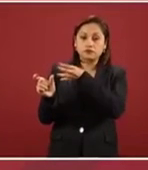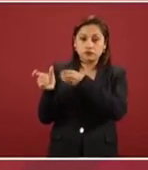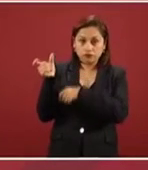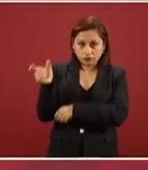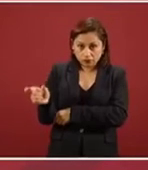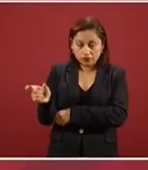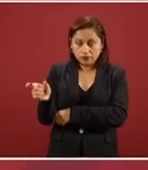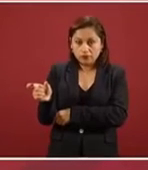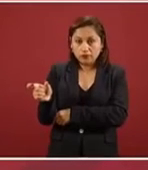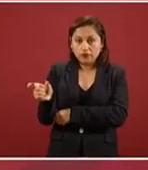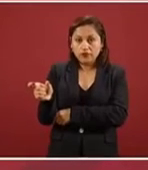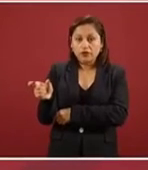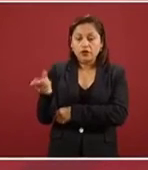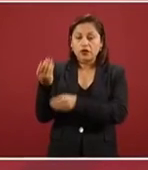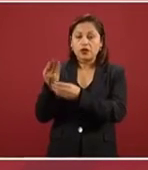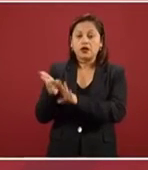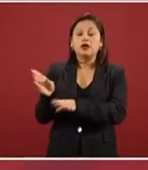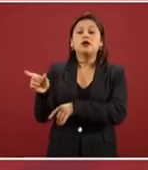y tienen que ir